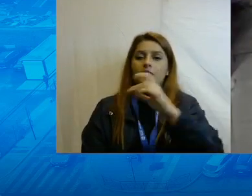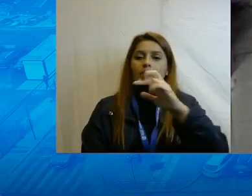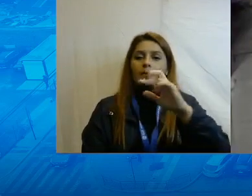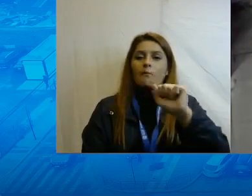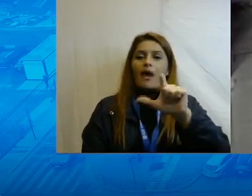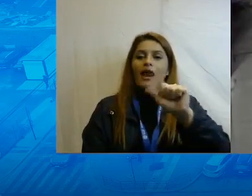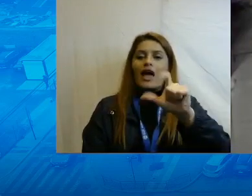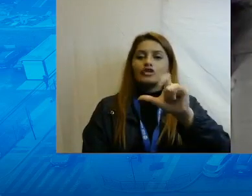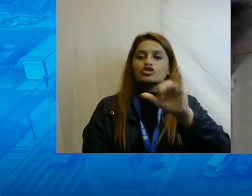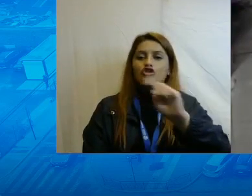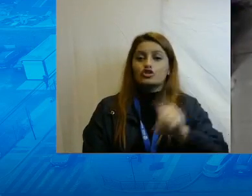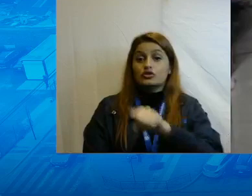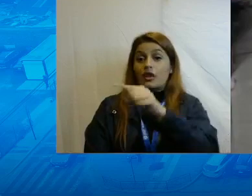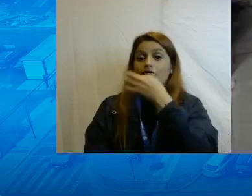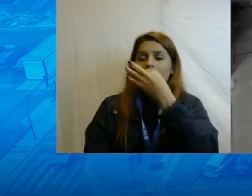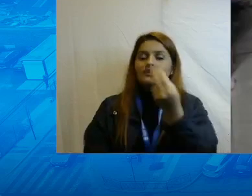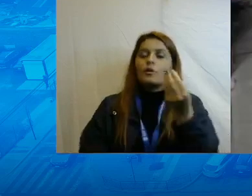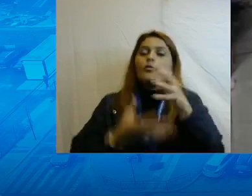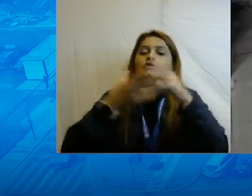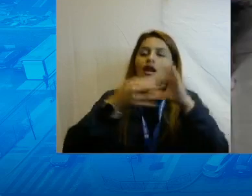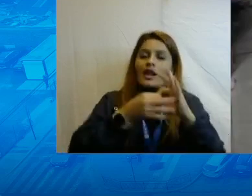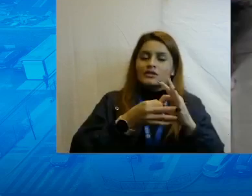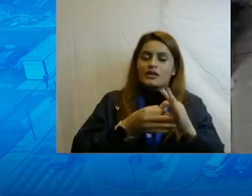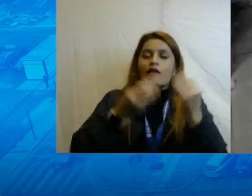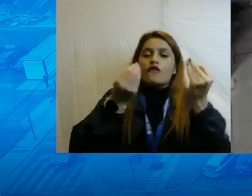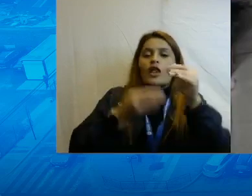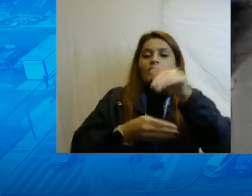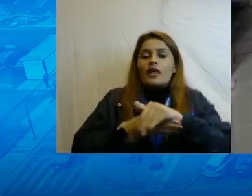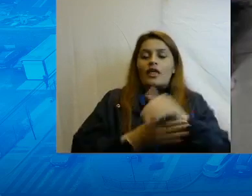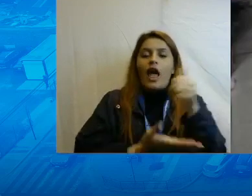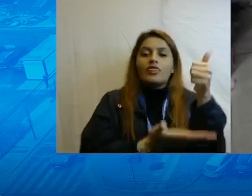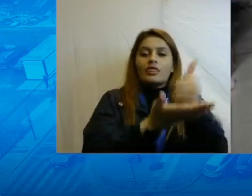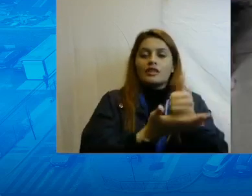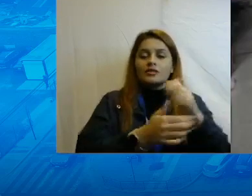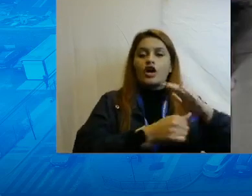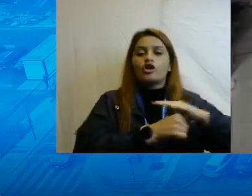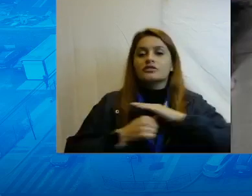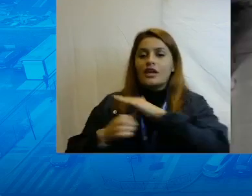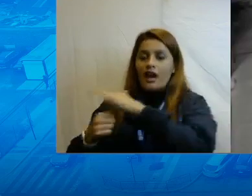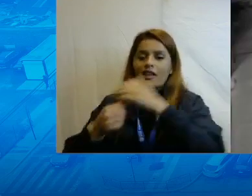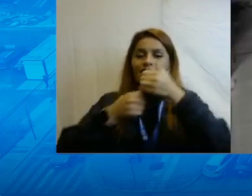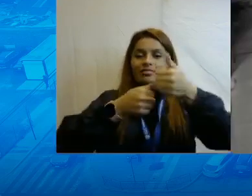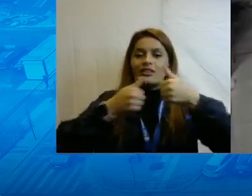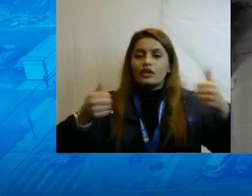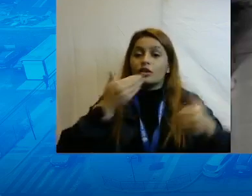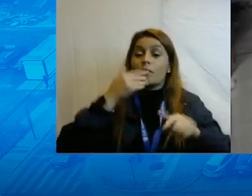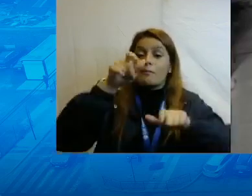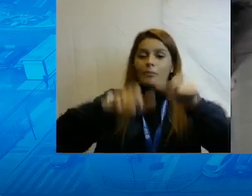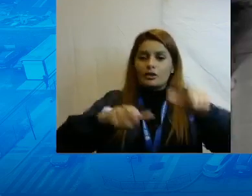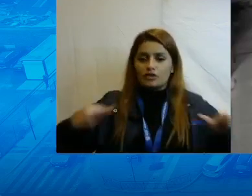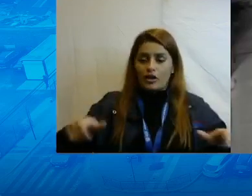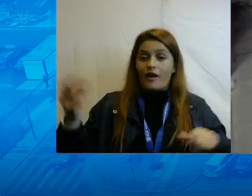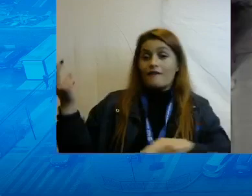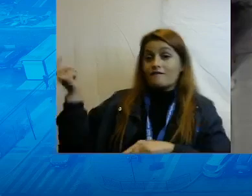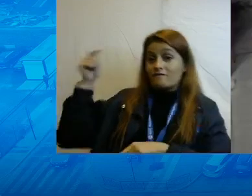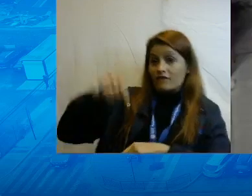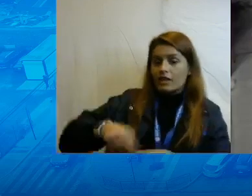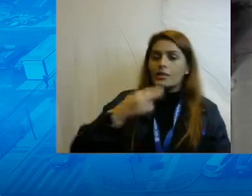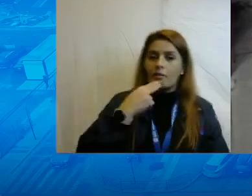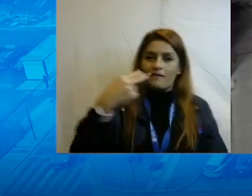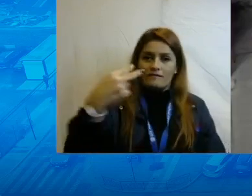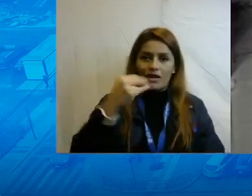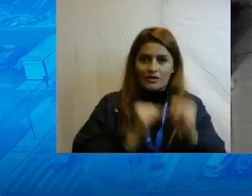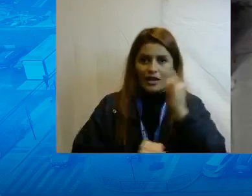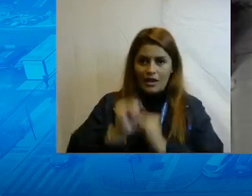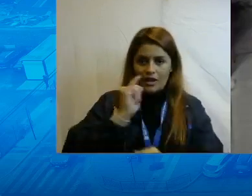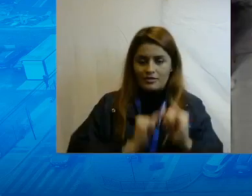Muchas gracias. Buenas tardes, alcaldesa, concejales, directores y, por supuesto, el público presente y quienes nos están viendo a